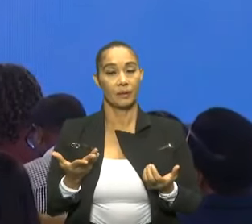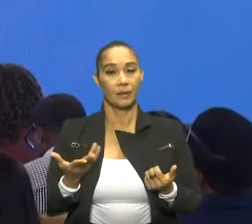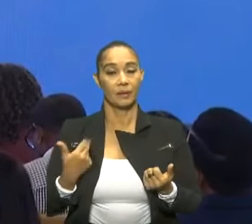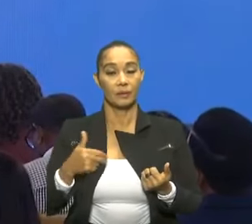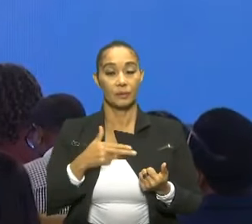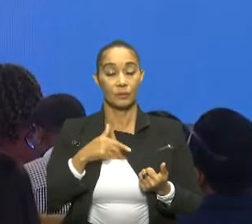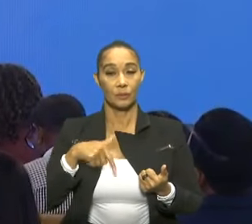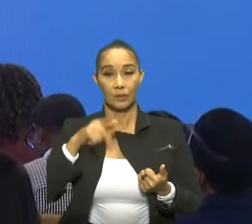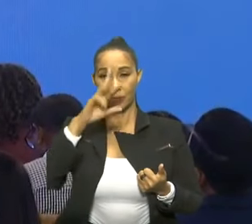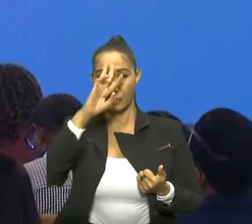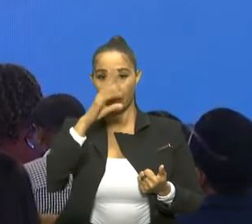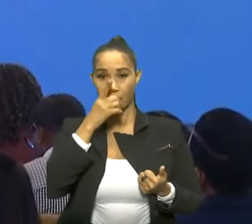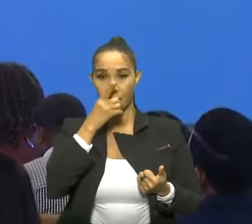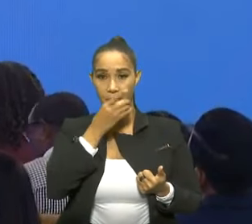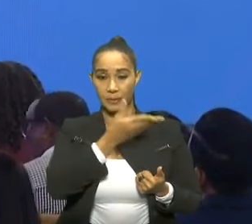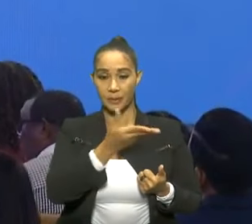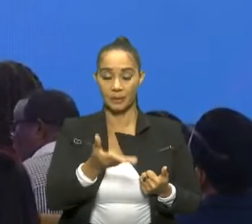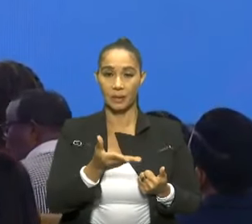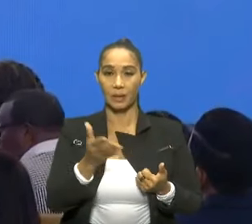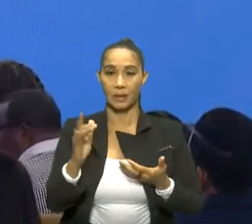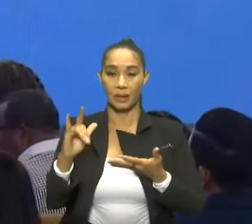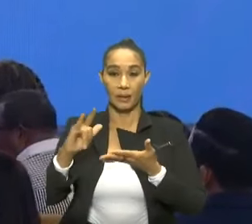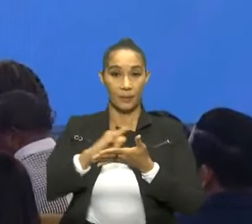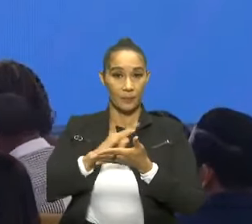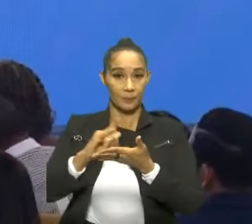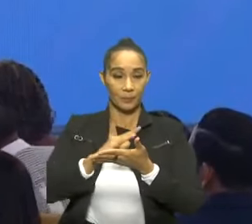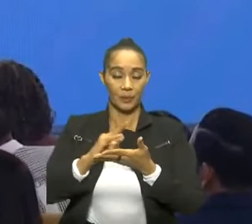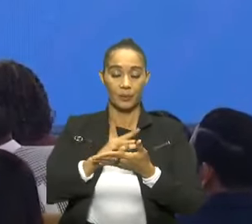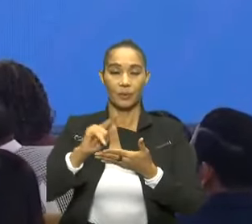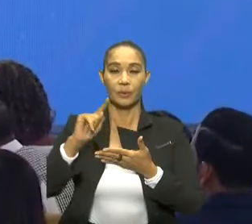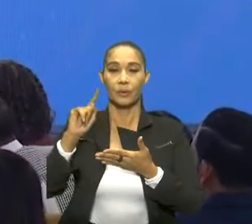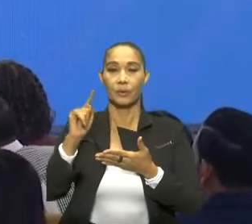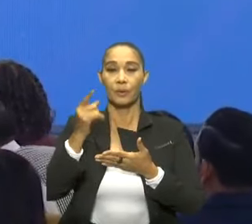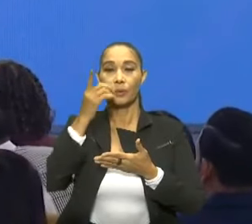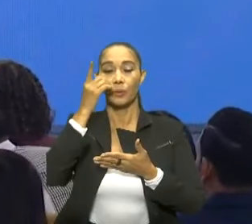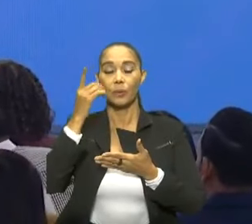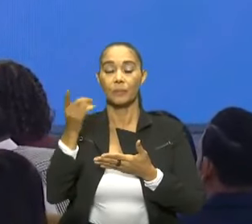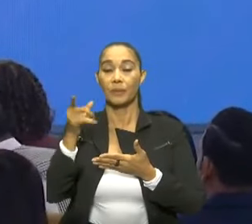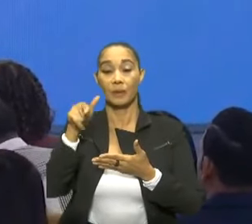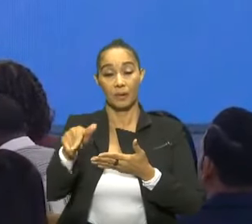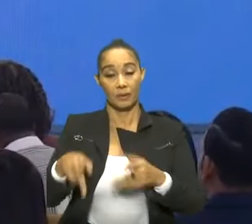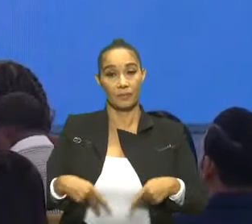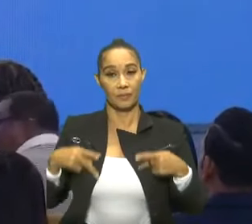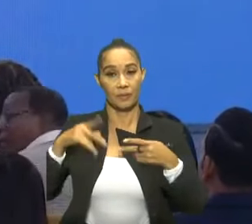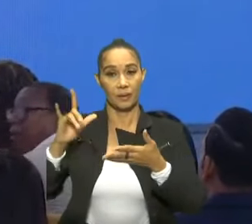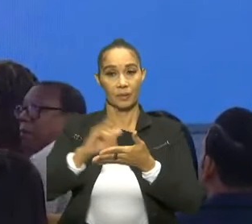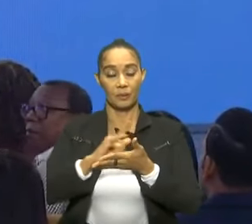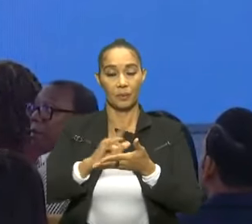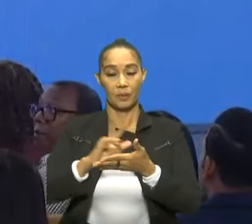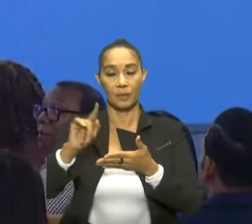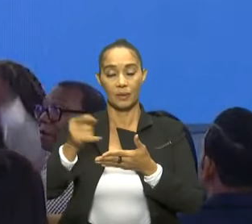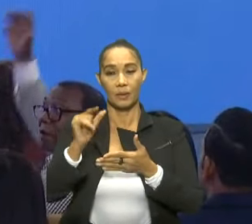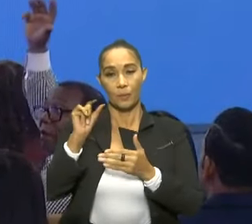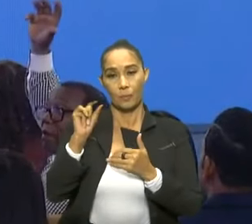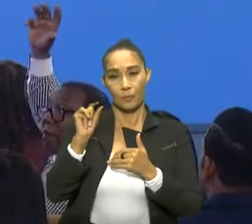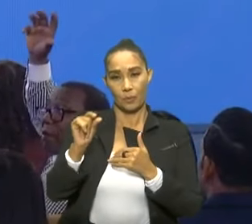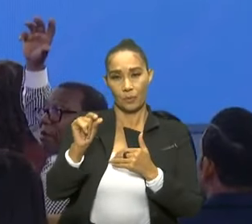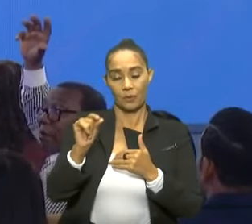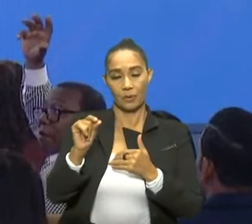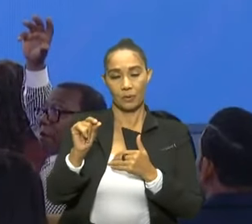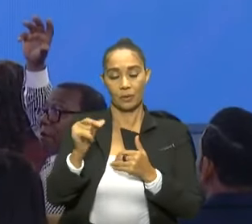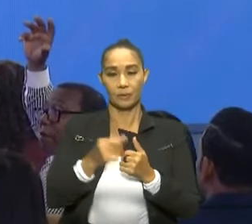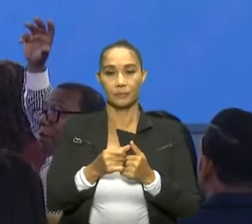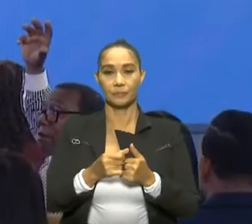la República Dominicana en Nueva York, es el principal, los dominicanos lo tienen, y tú lo sabes, es la principal minoría.